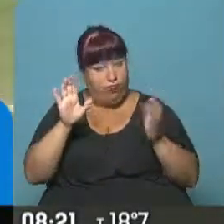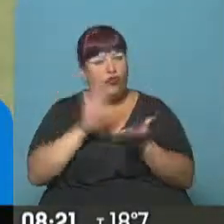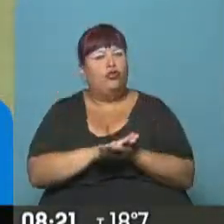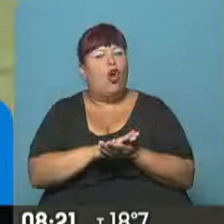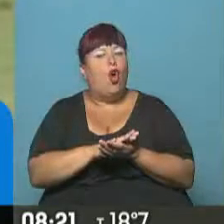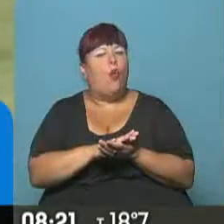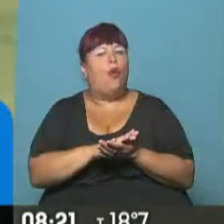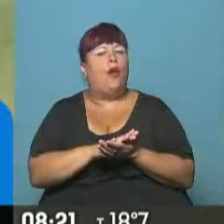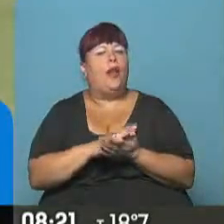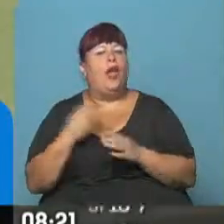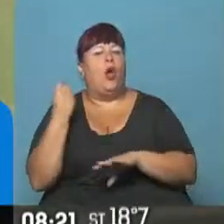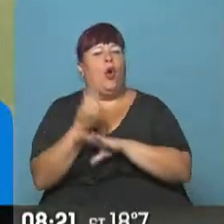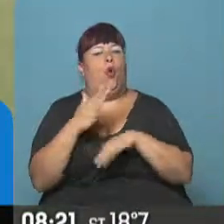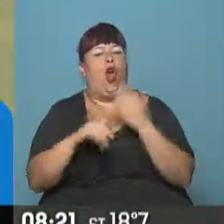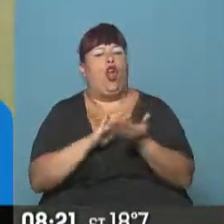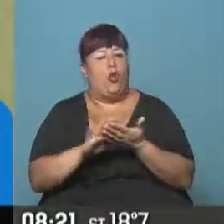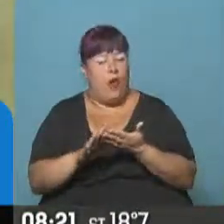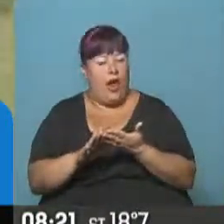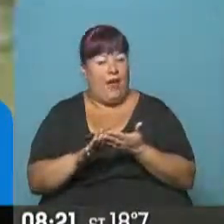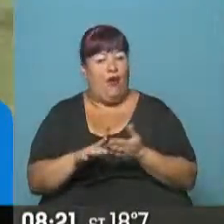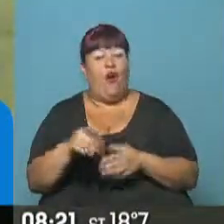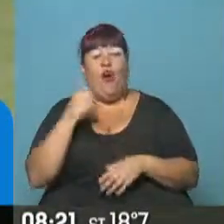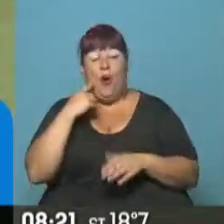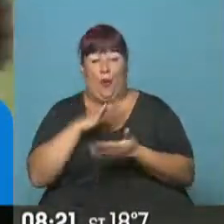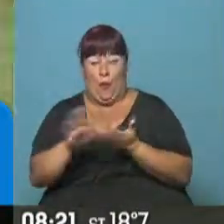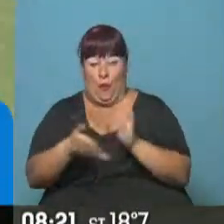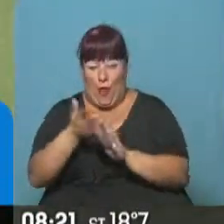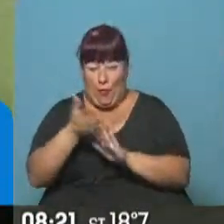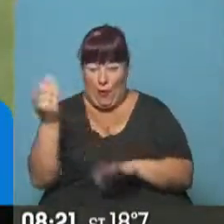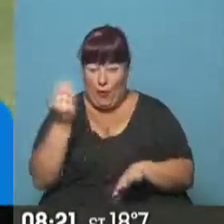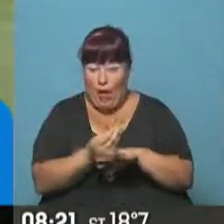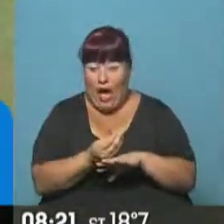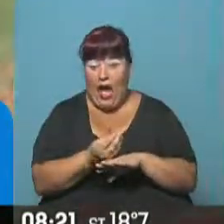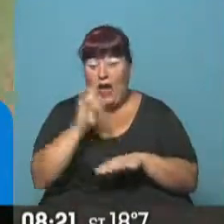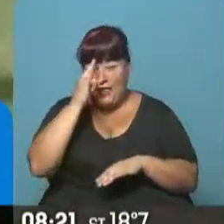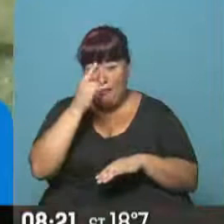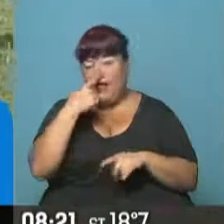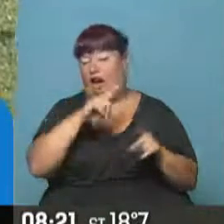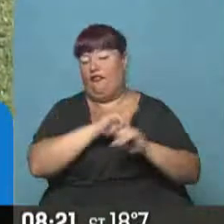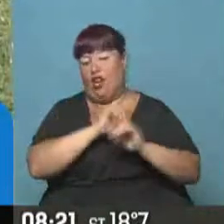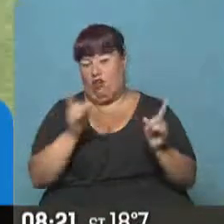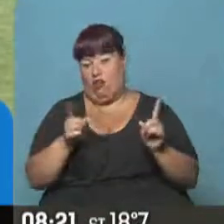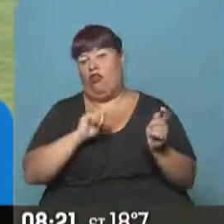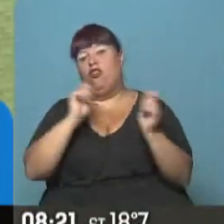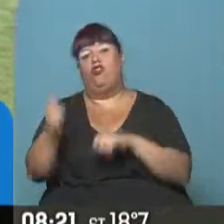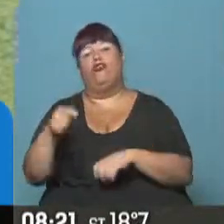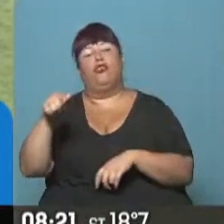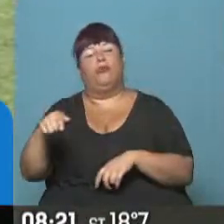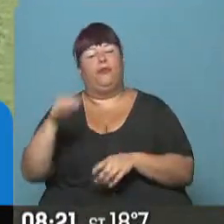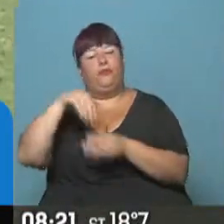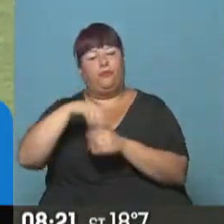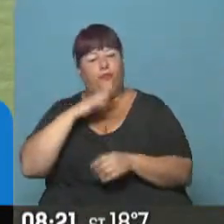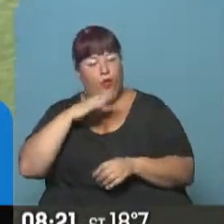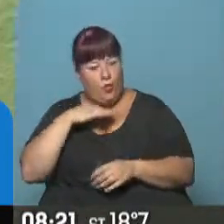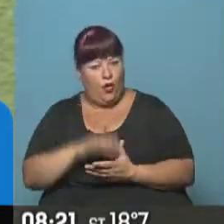de los refuerzos, porque el hombre que estaba a punto de incorporarse a Independiente finalmente vestirá la camiseta de